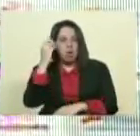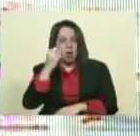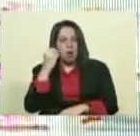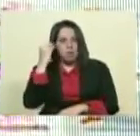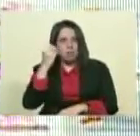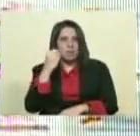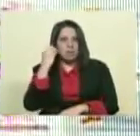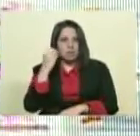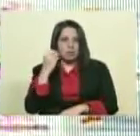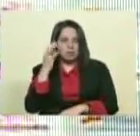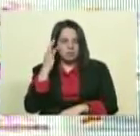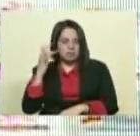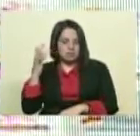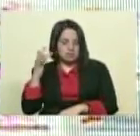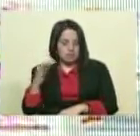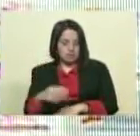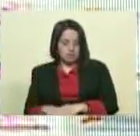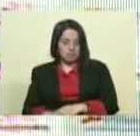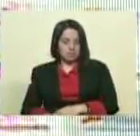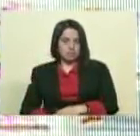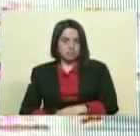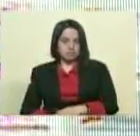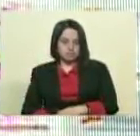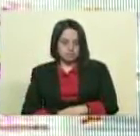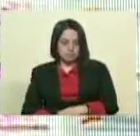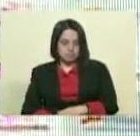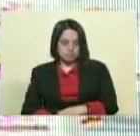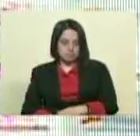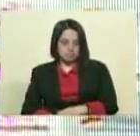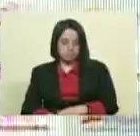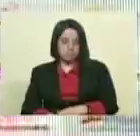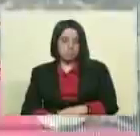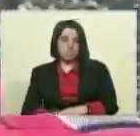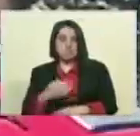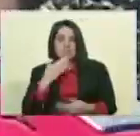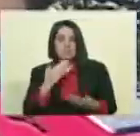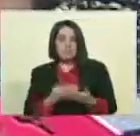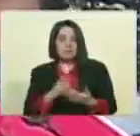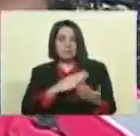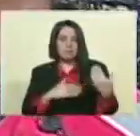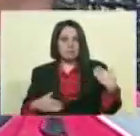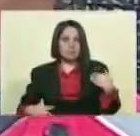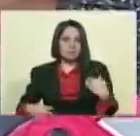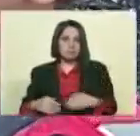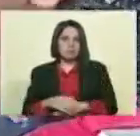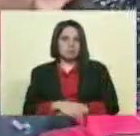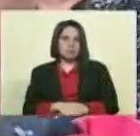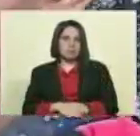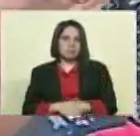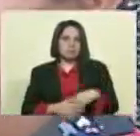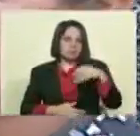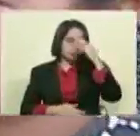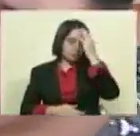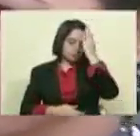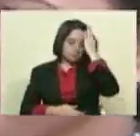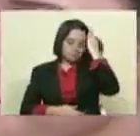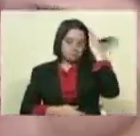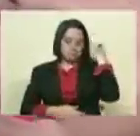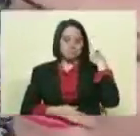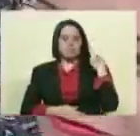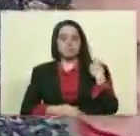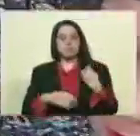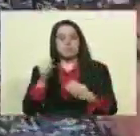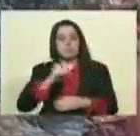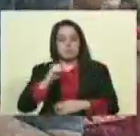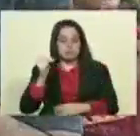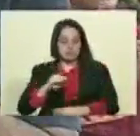del psiquiatra de Venezuela, Jorge Rodríguez. Adelante. Gracias, presidente. En efecto, como usted ha mencionado, en psiquiatría existen